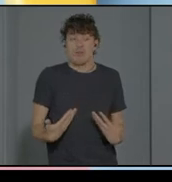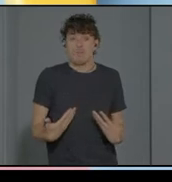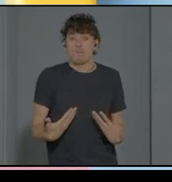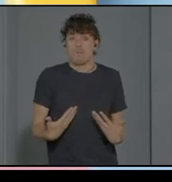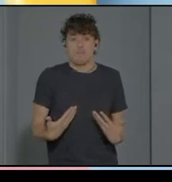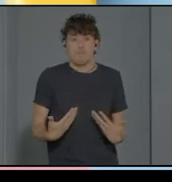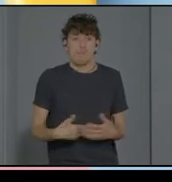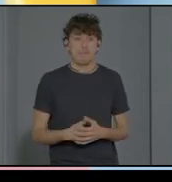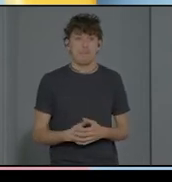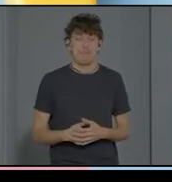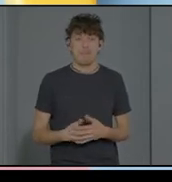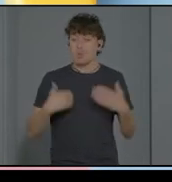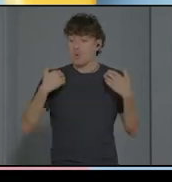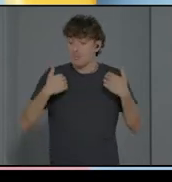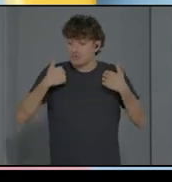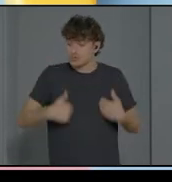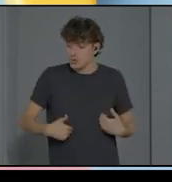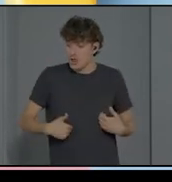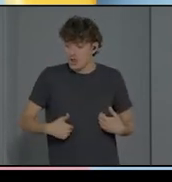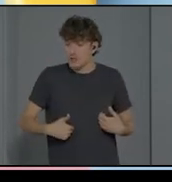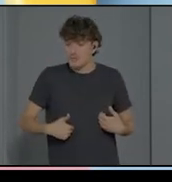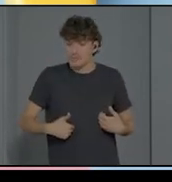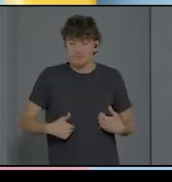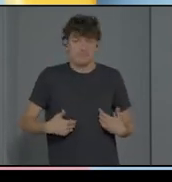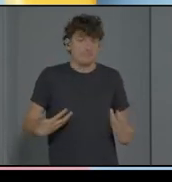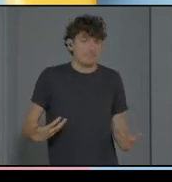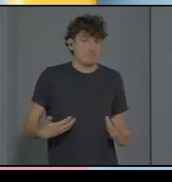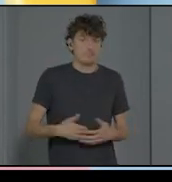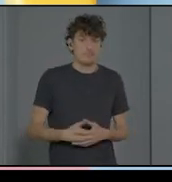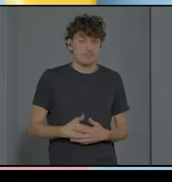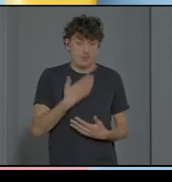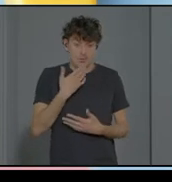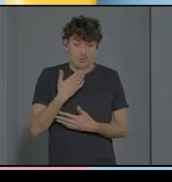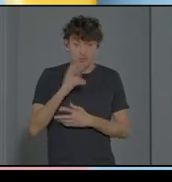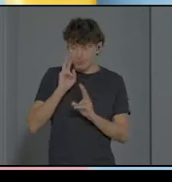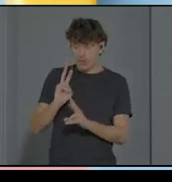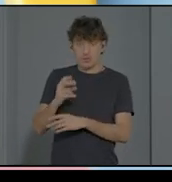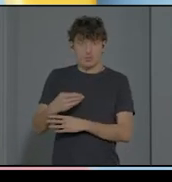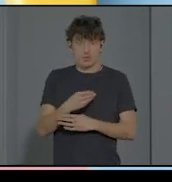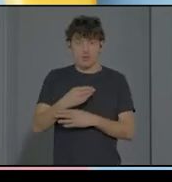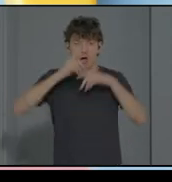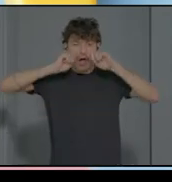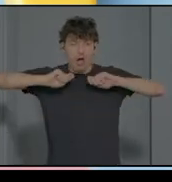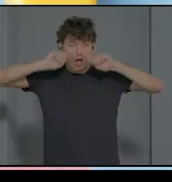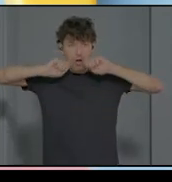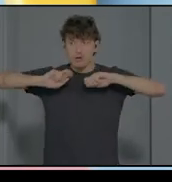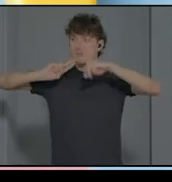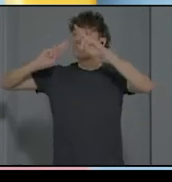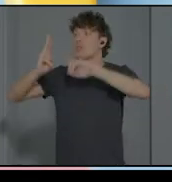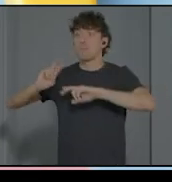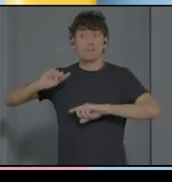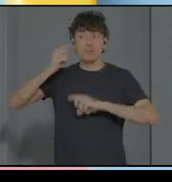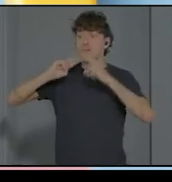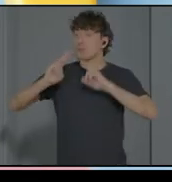hace cuando un niño llora. Podríamos hacer un juego, pero es difícil porque hay una barrera lingüística en